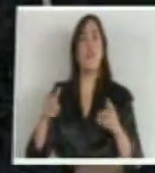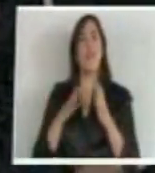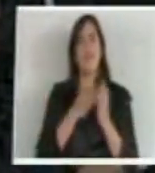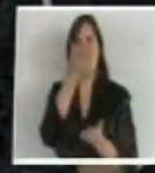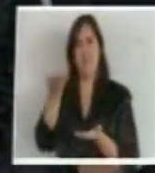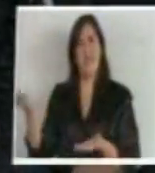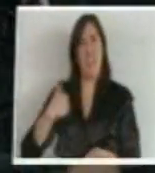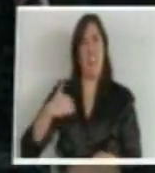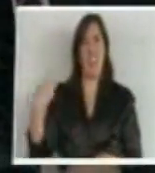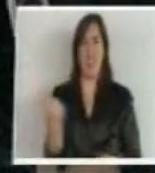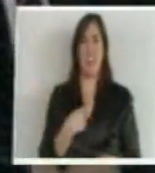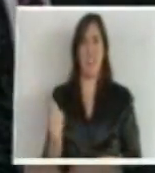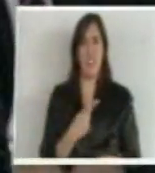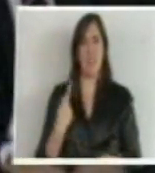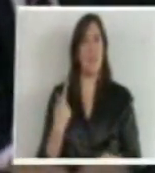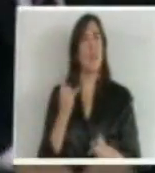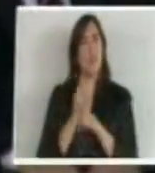como siempre,